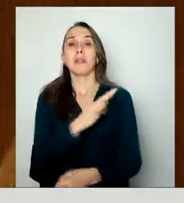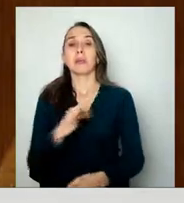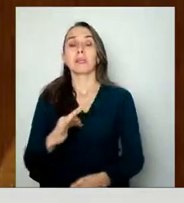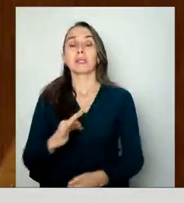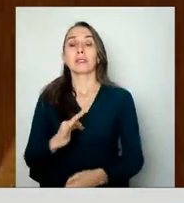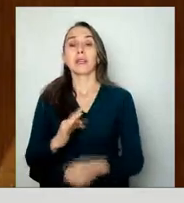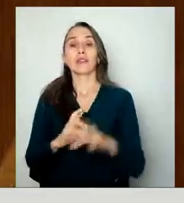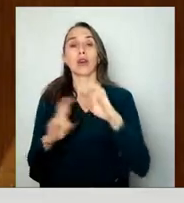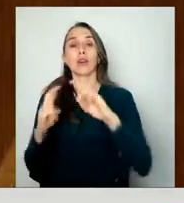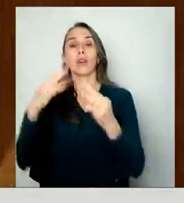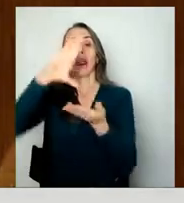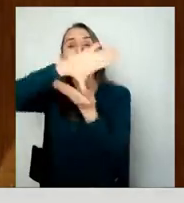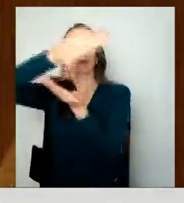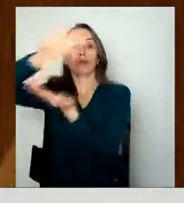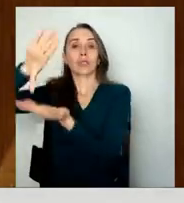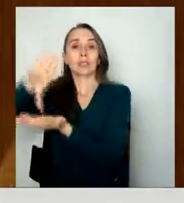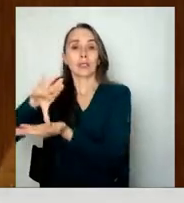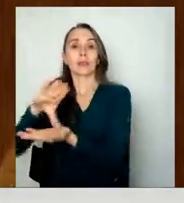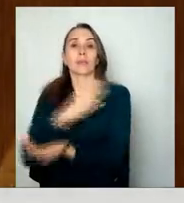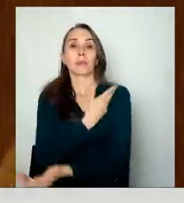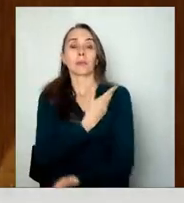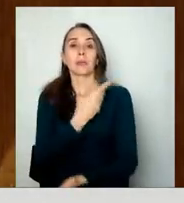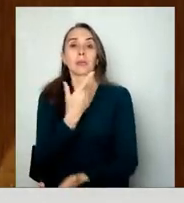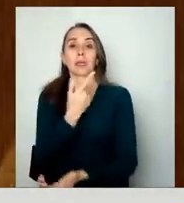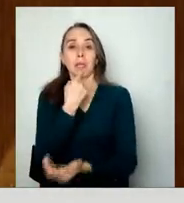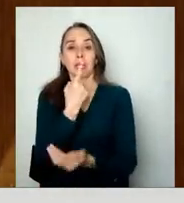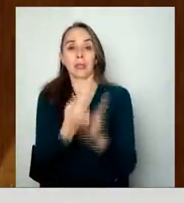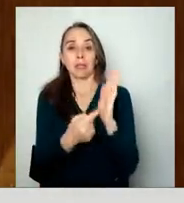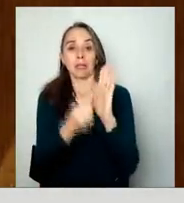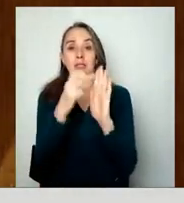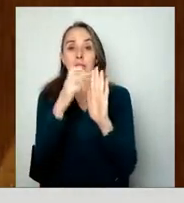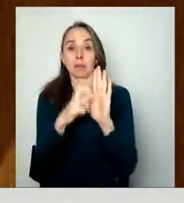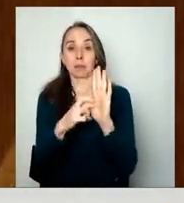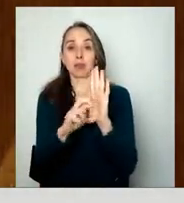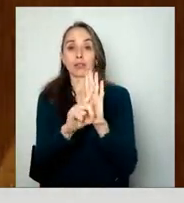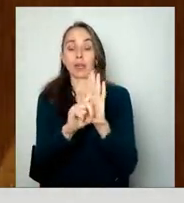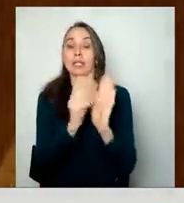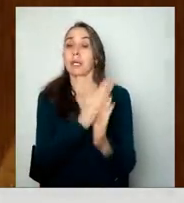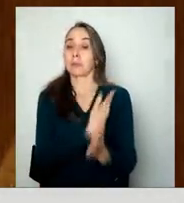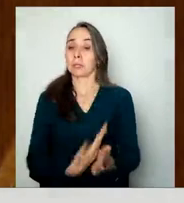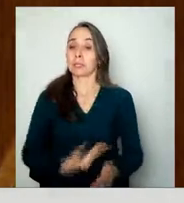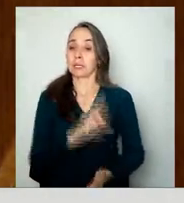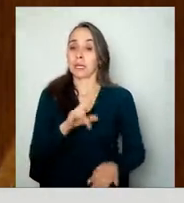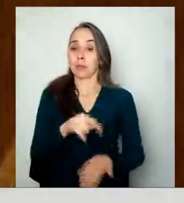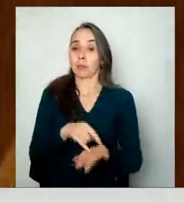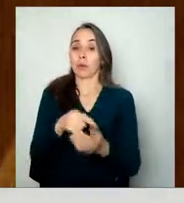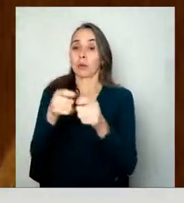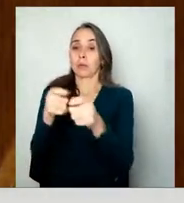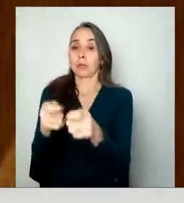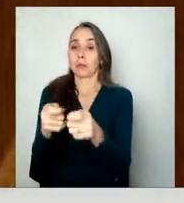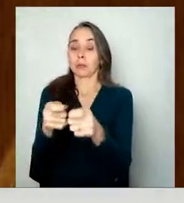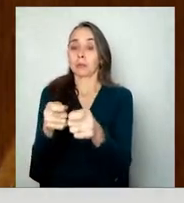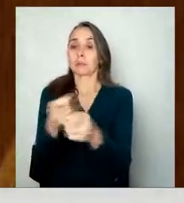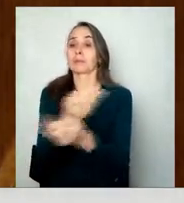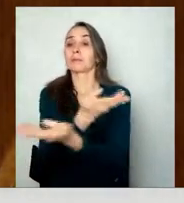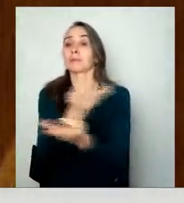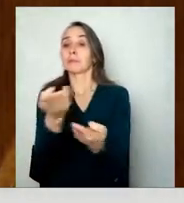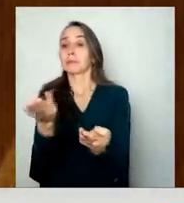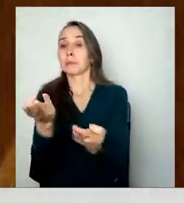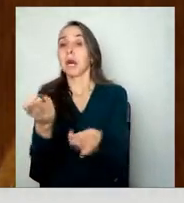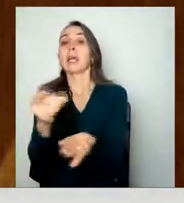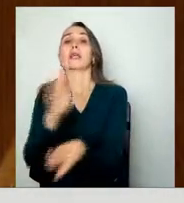señala el mensaje con el cual su excelencia el presidente de la república somete a consideración del Congreso